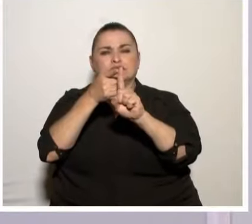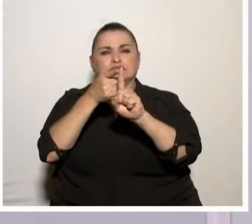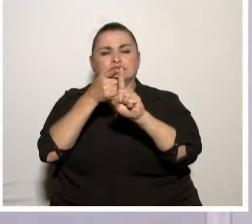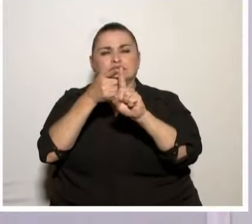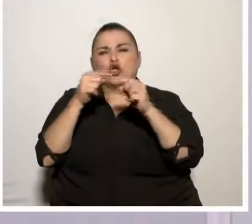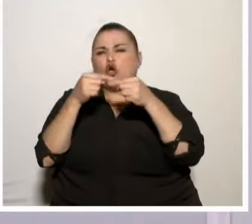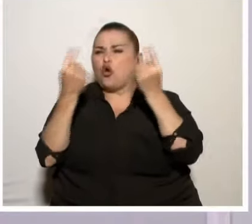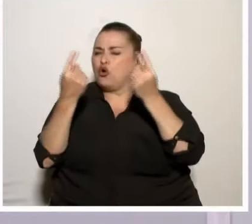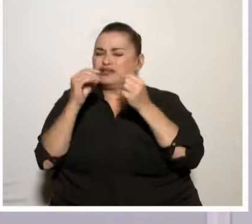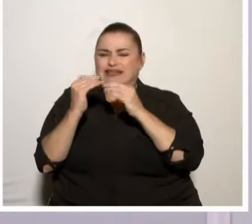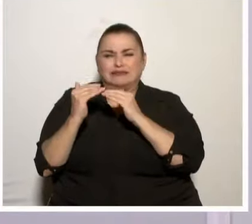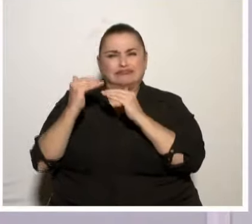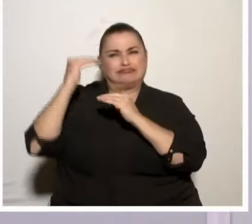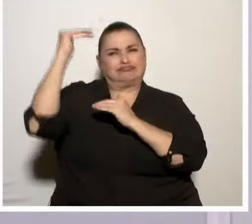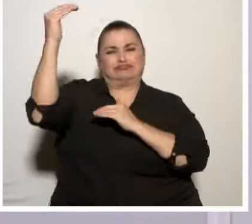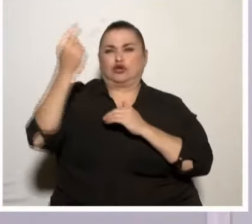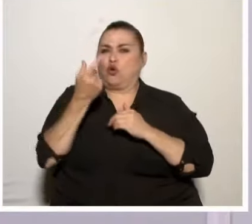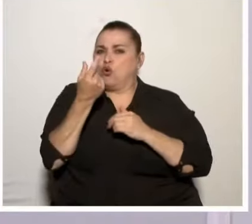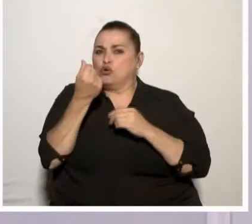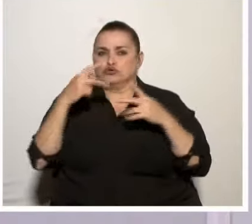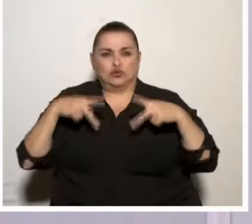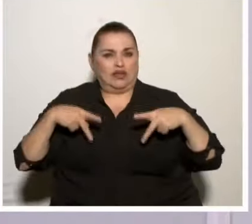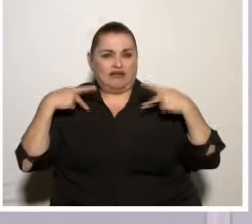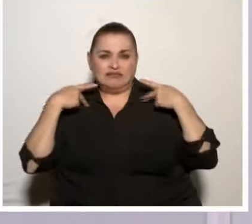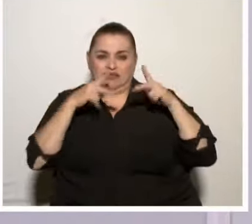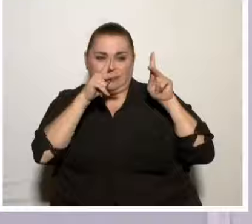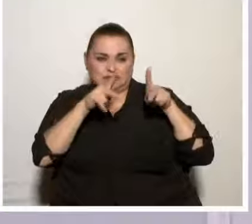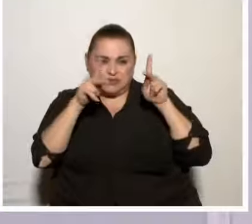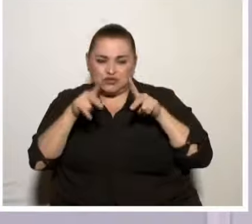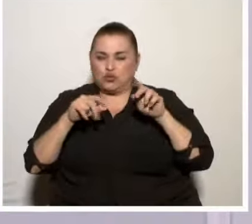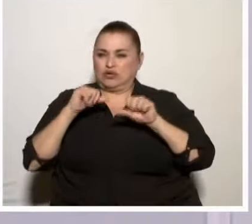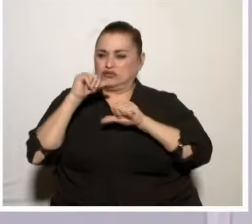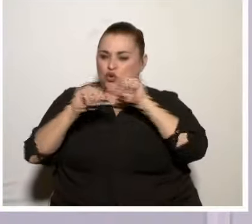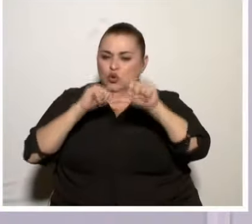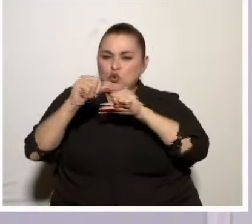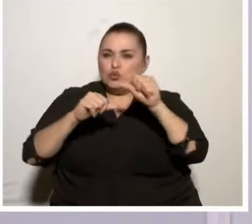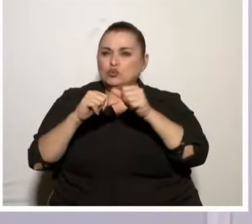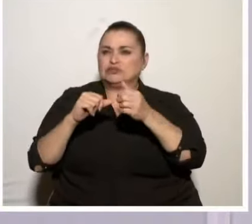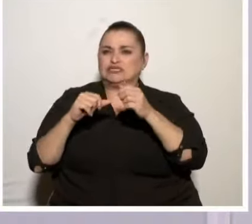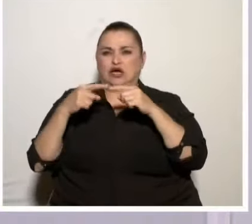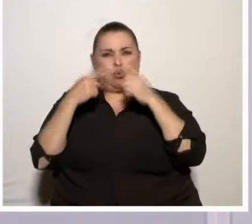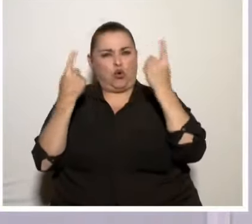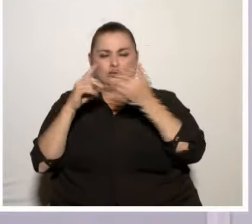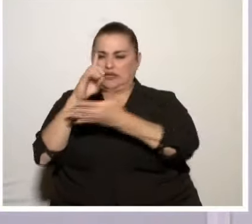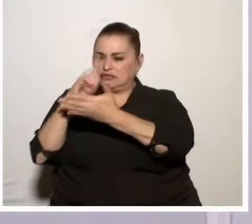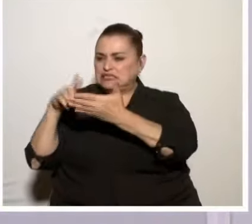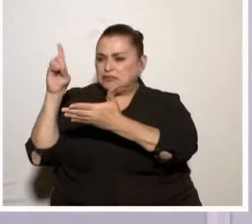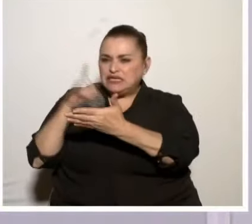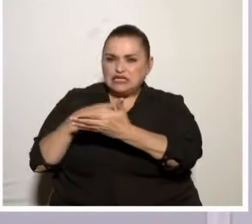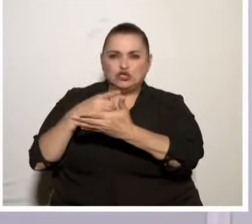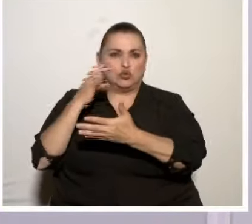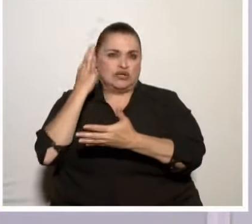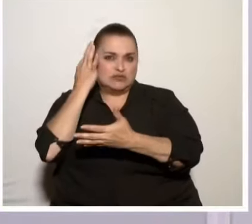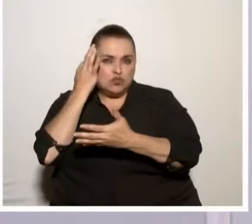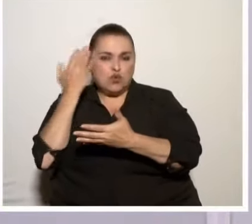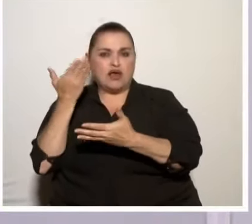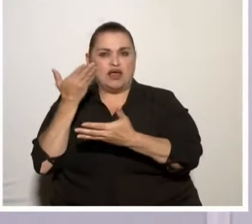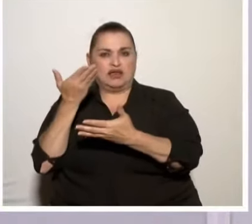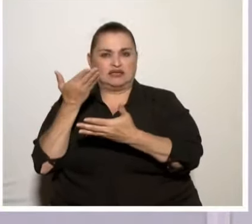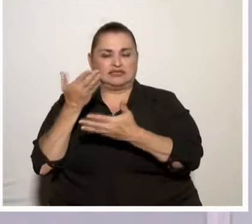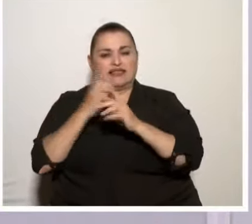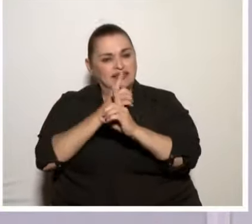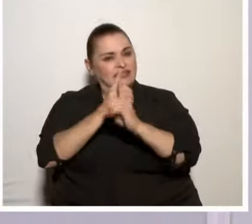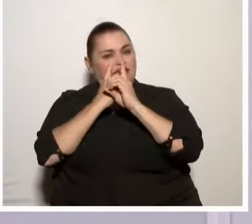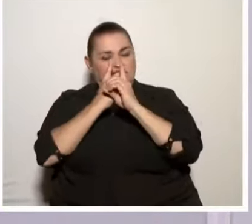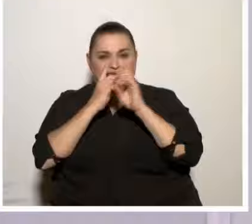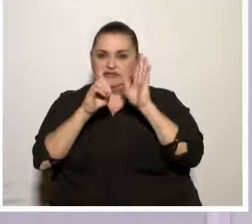contra el alto costo de la vida de las personas, es la lucha contra la discriminación de las mujeres y la